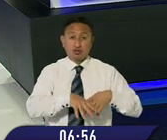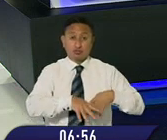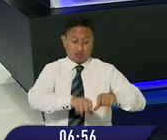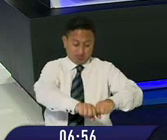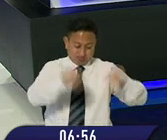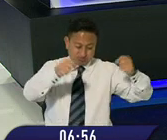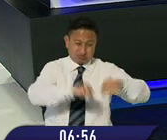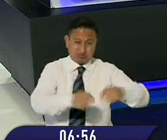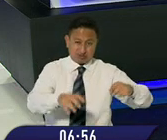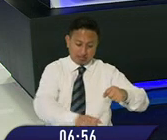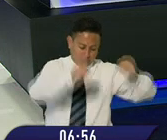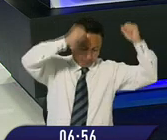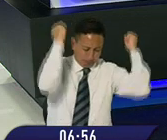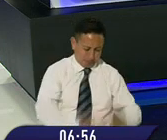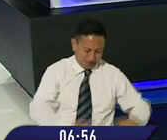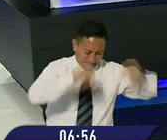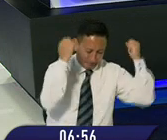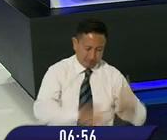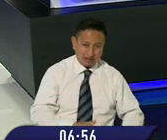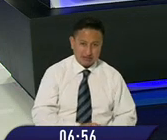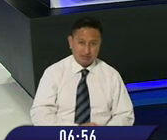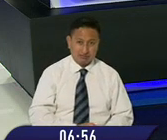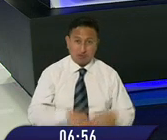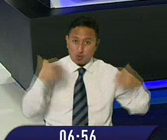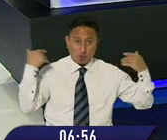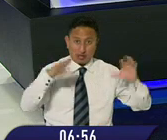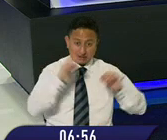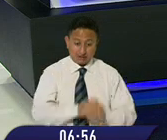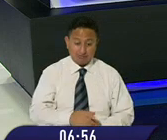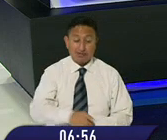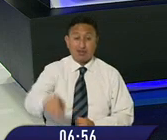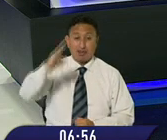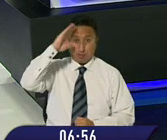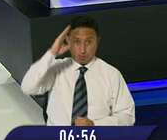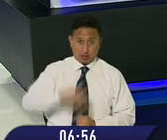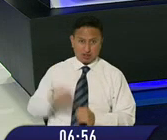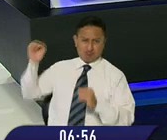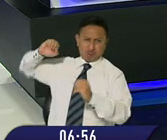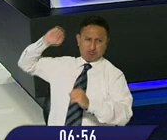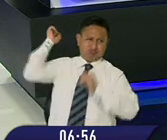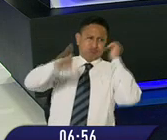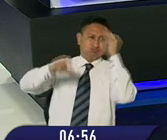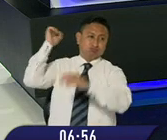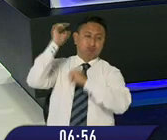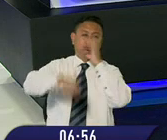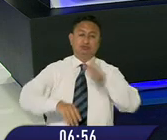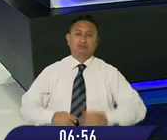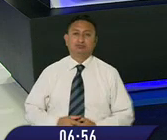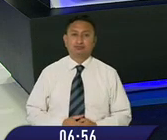veredas, alcantarillas, lo que encontraron para arremeter contra los uniformados.